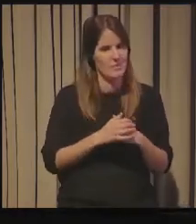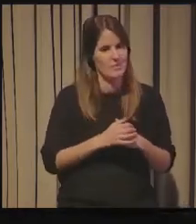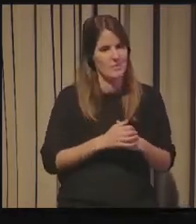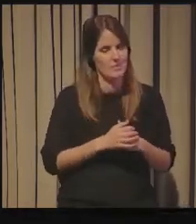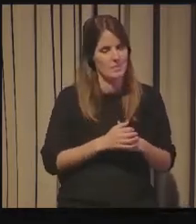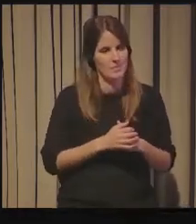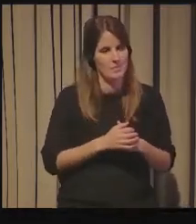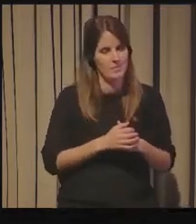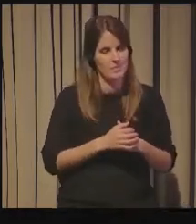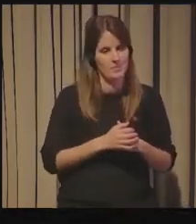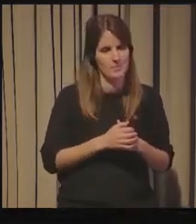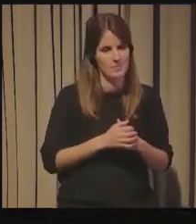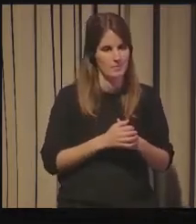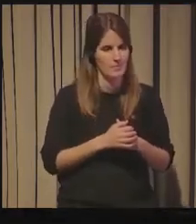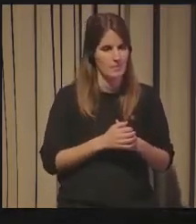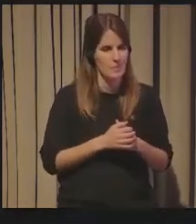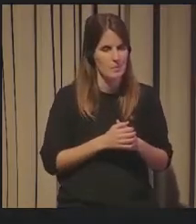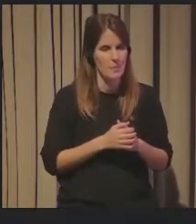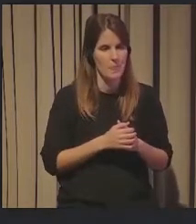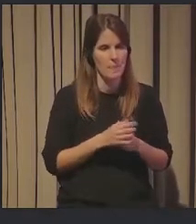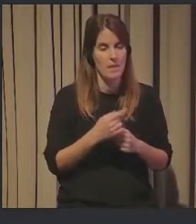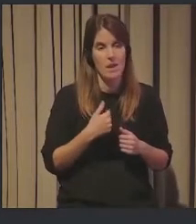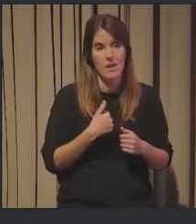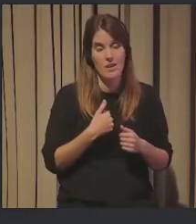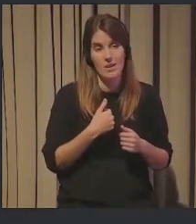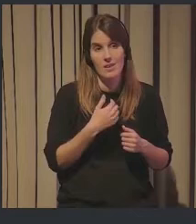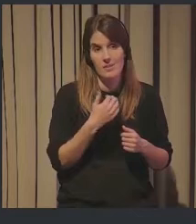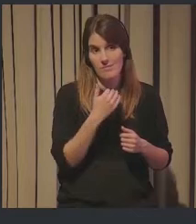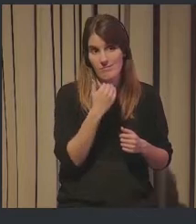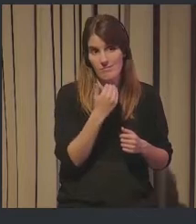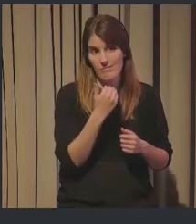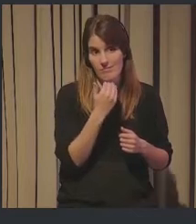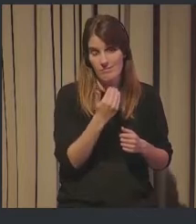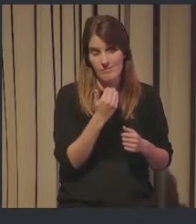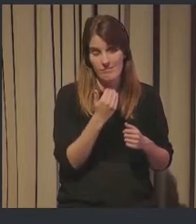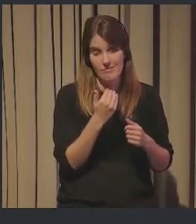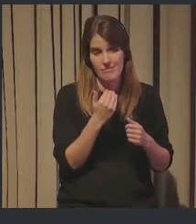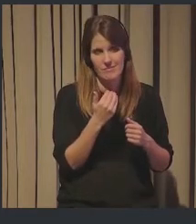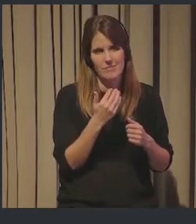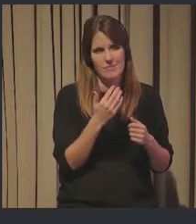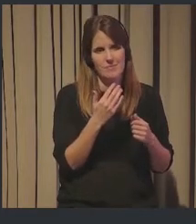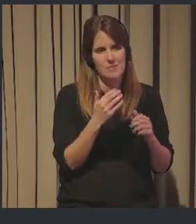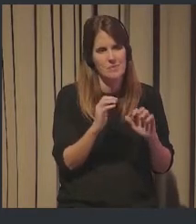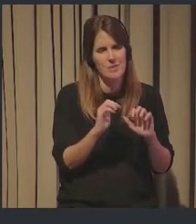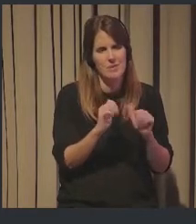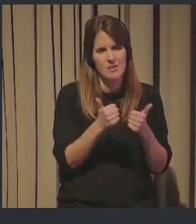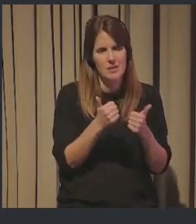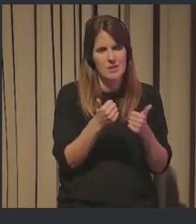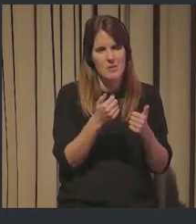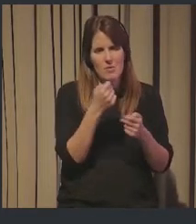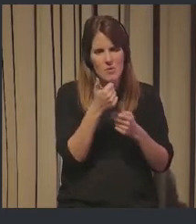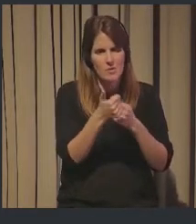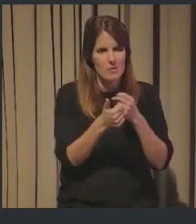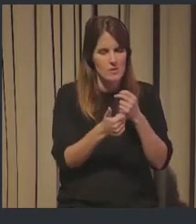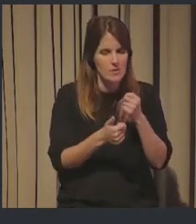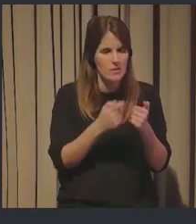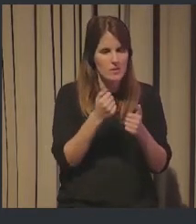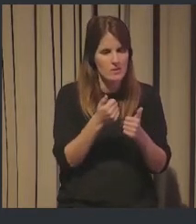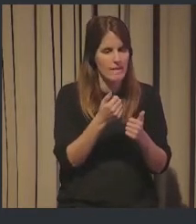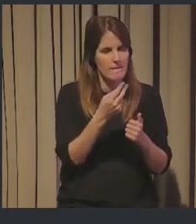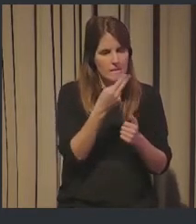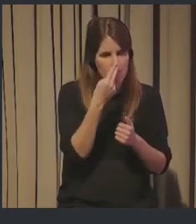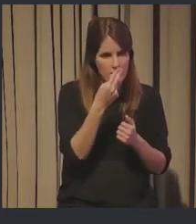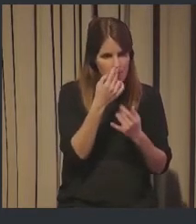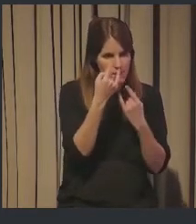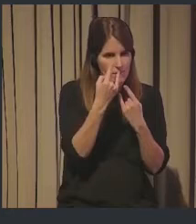Ya sé que seguramente me licencié con 10 años, pero empecé a convertirme en sociólogo